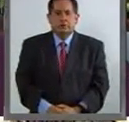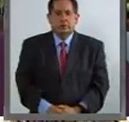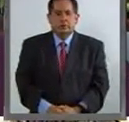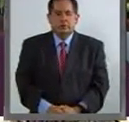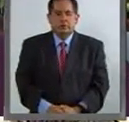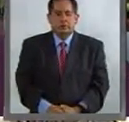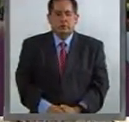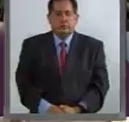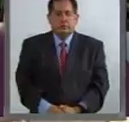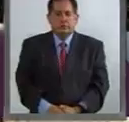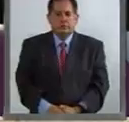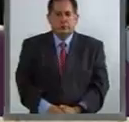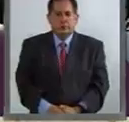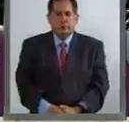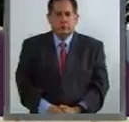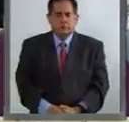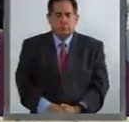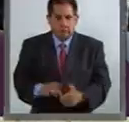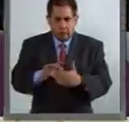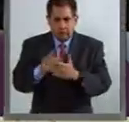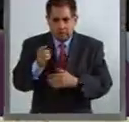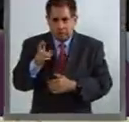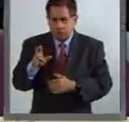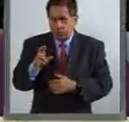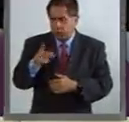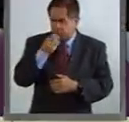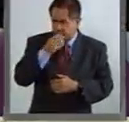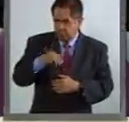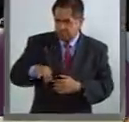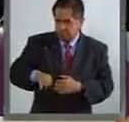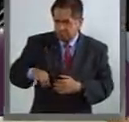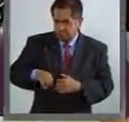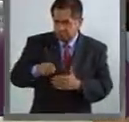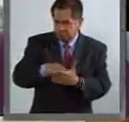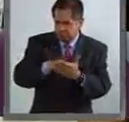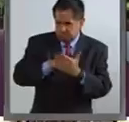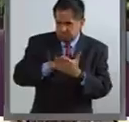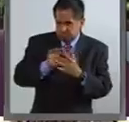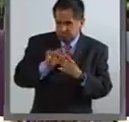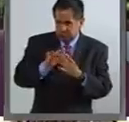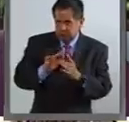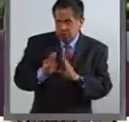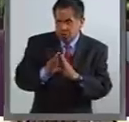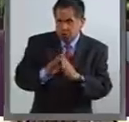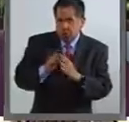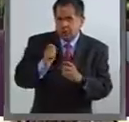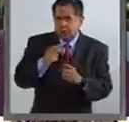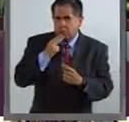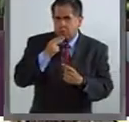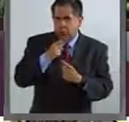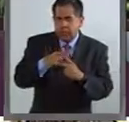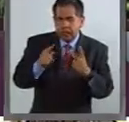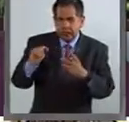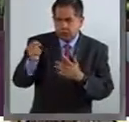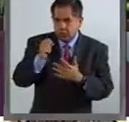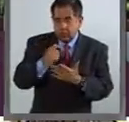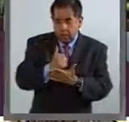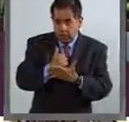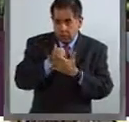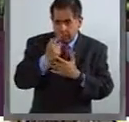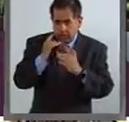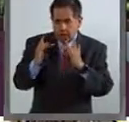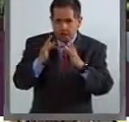Gracias, doctor Puente Martínez, por ese interesante ejemplo que nos acaba de dar de cómo la utilización de la tecnología puede facilitar